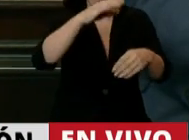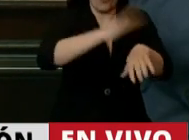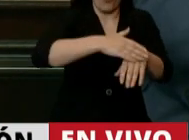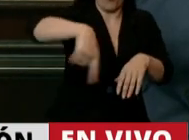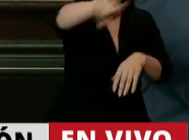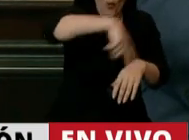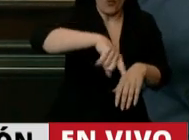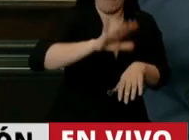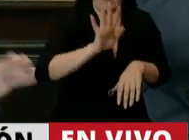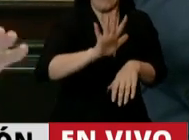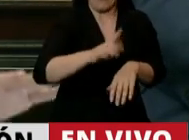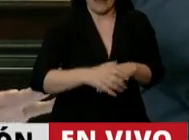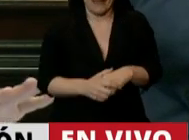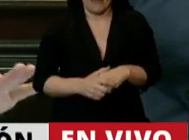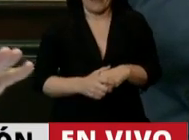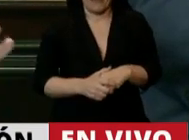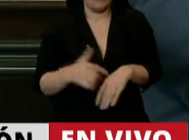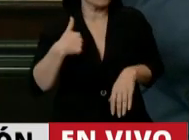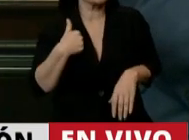Entonces, yo lo que quiero